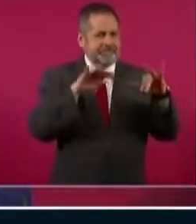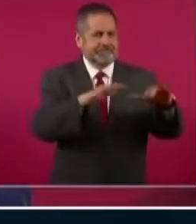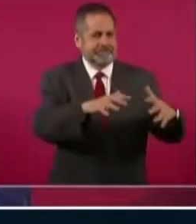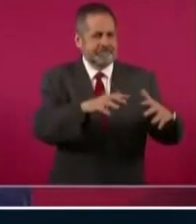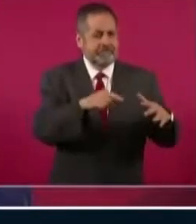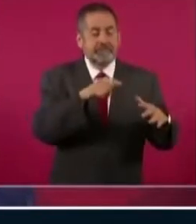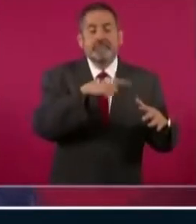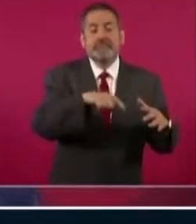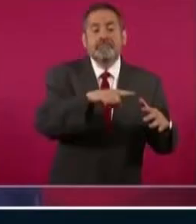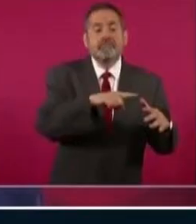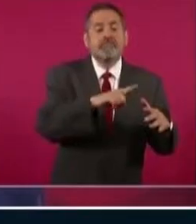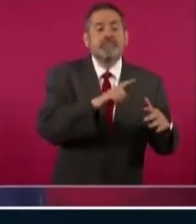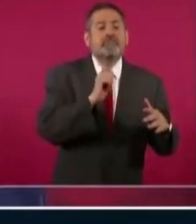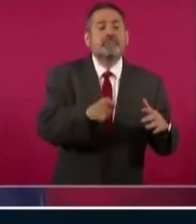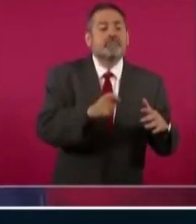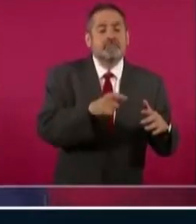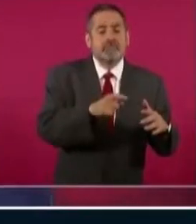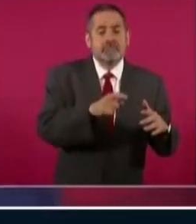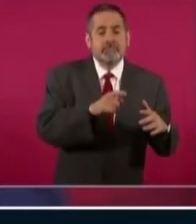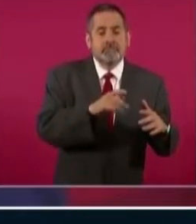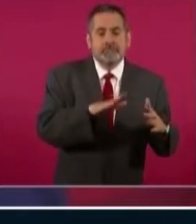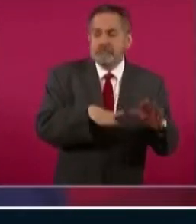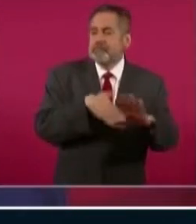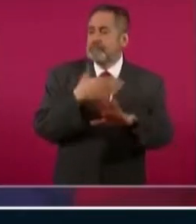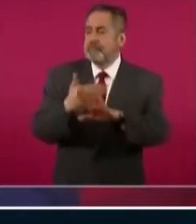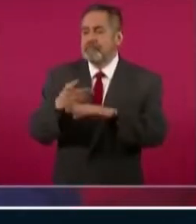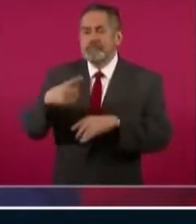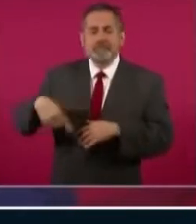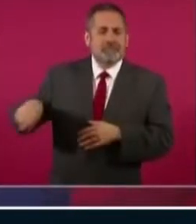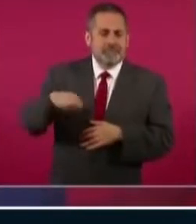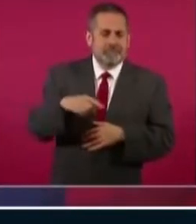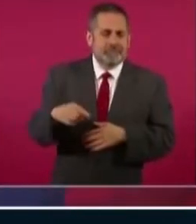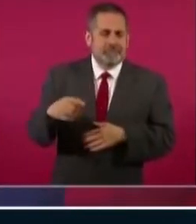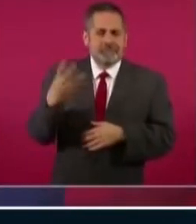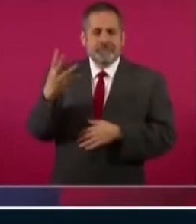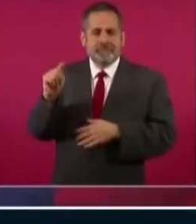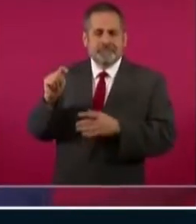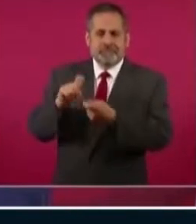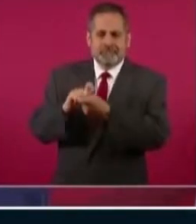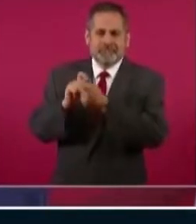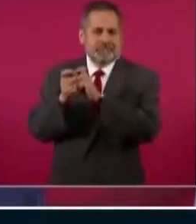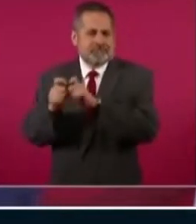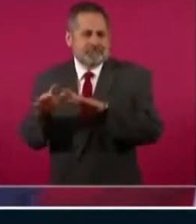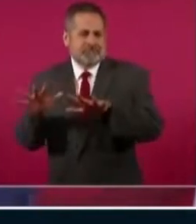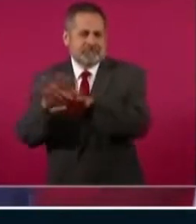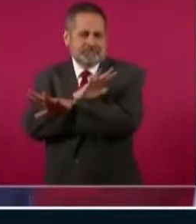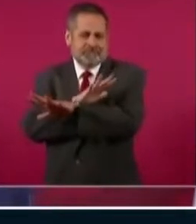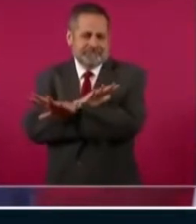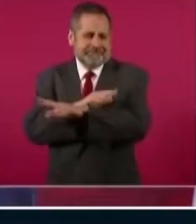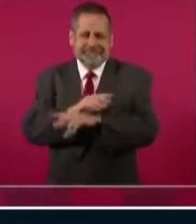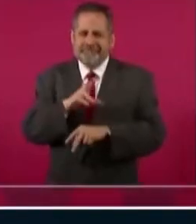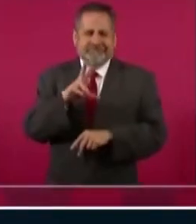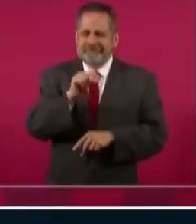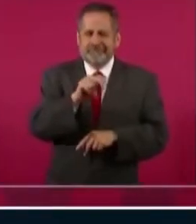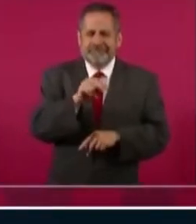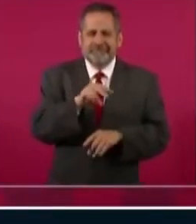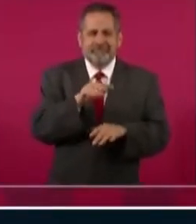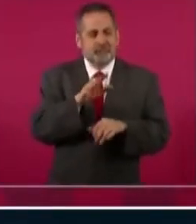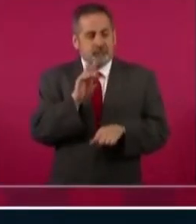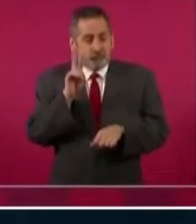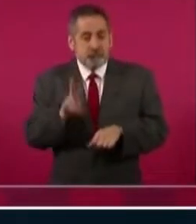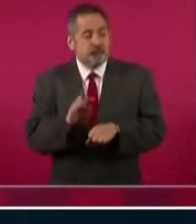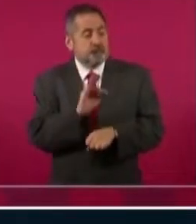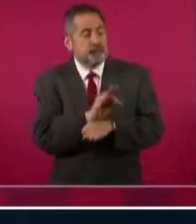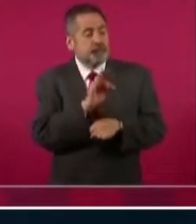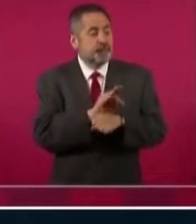que la actual presidenta formó parte del mismo o forma parte del mismo conglomerado político,